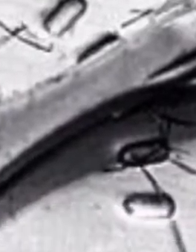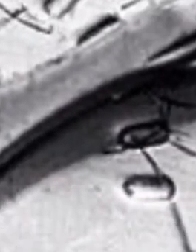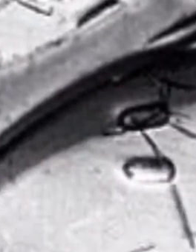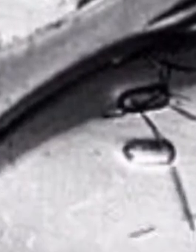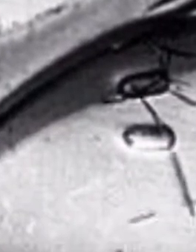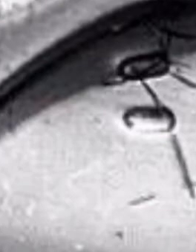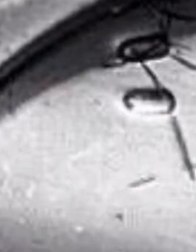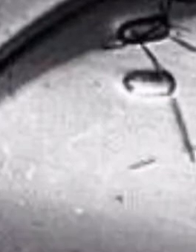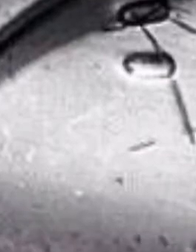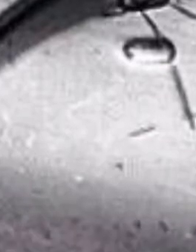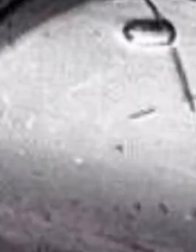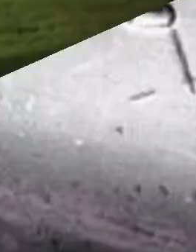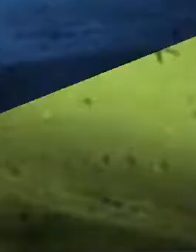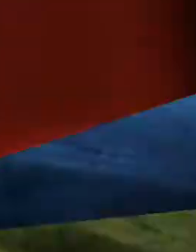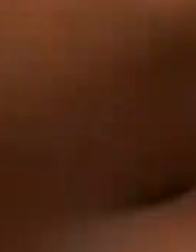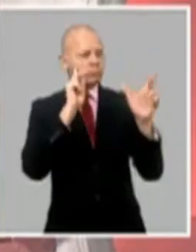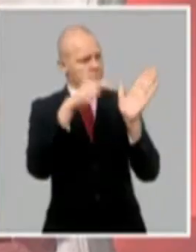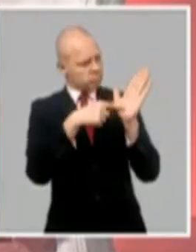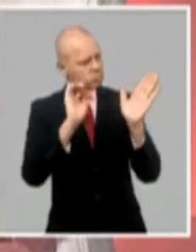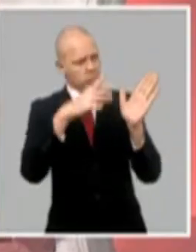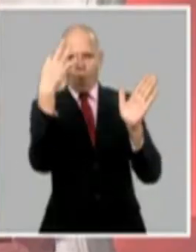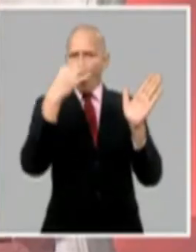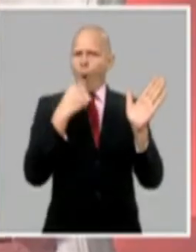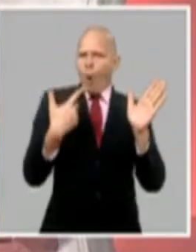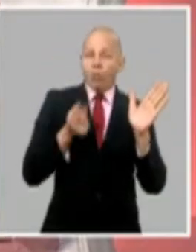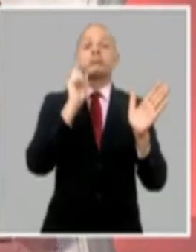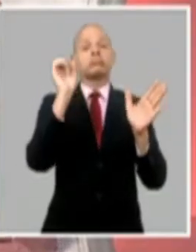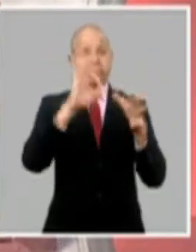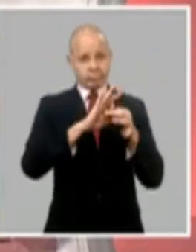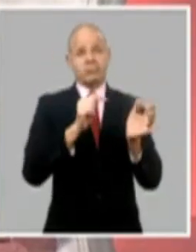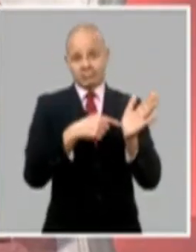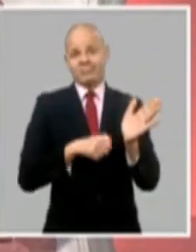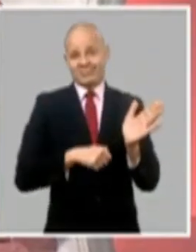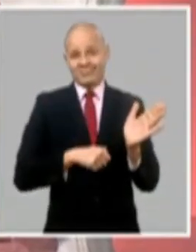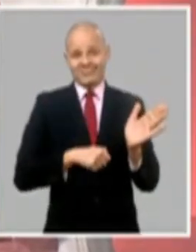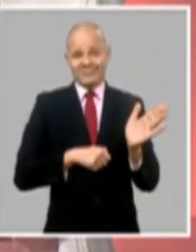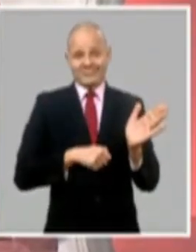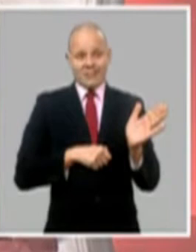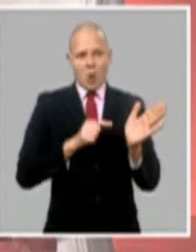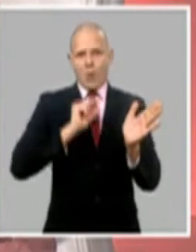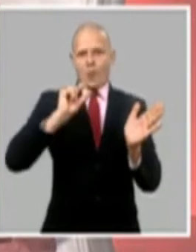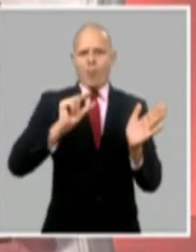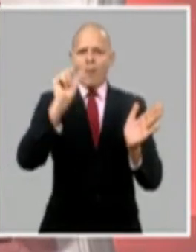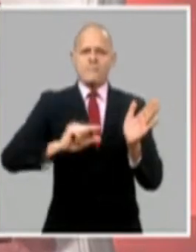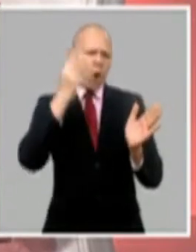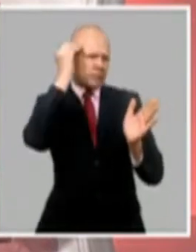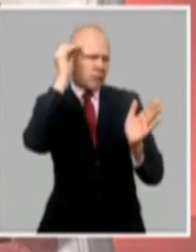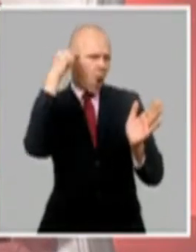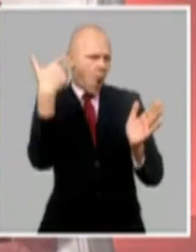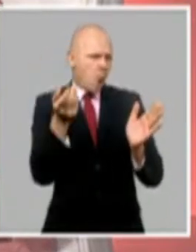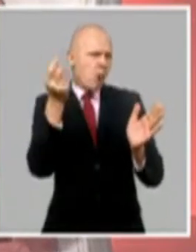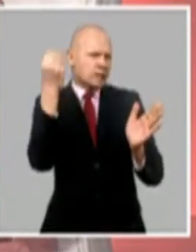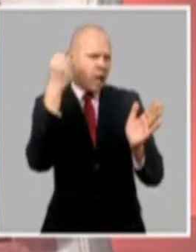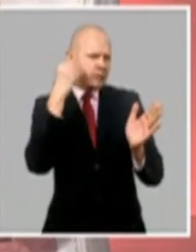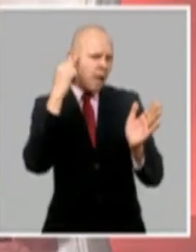favorable su uso, su adquisición, sobre todo porque permite la capacitación, son acciones de